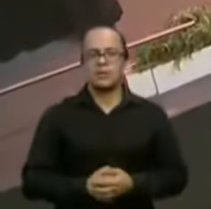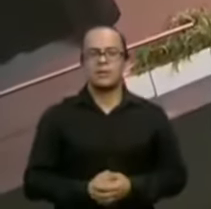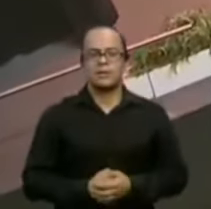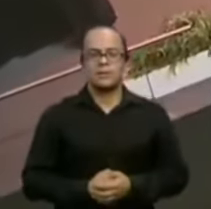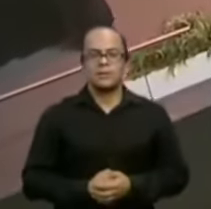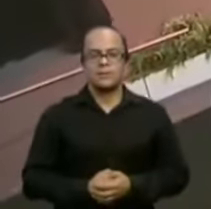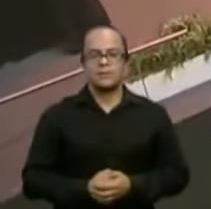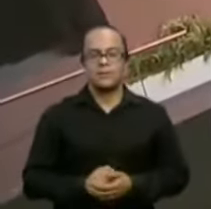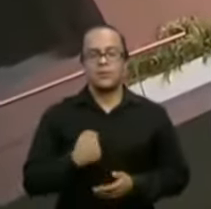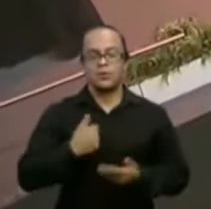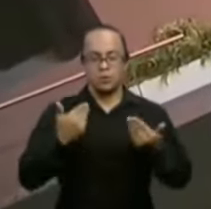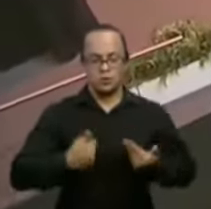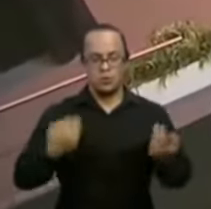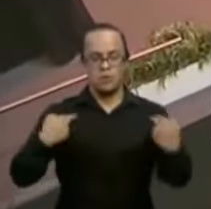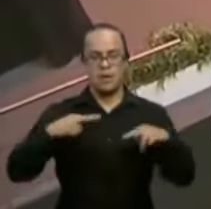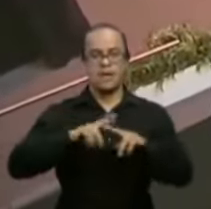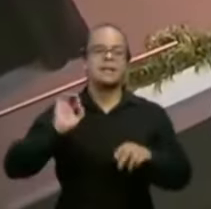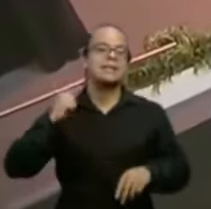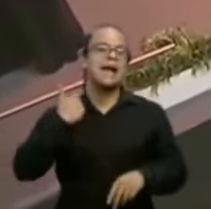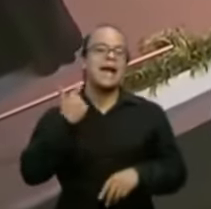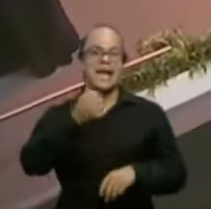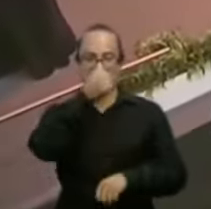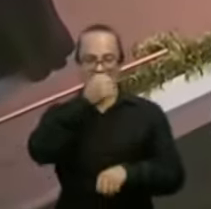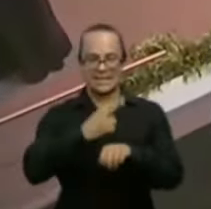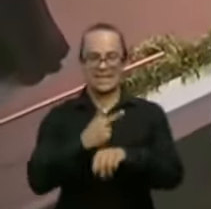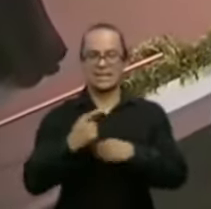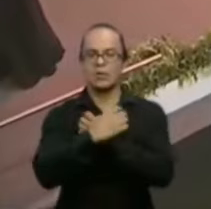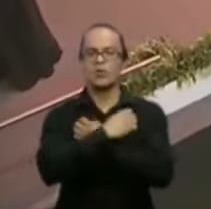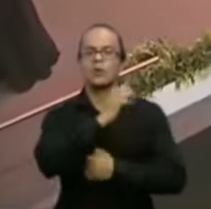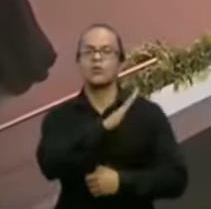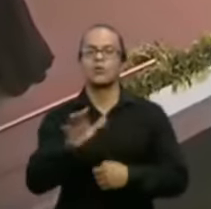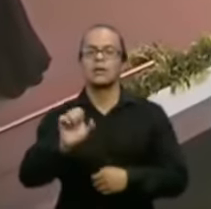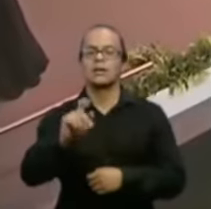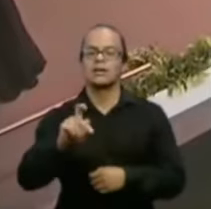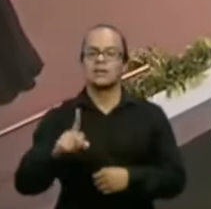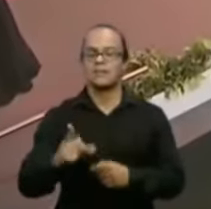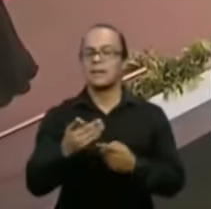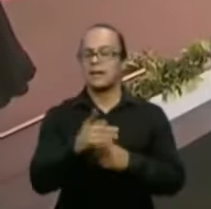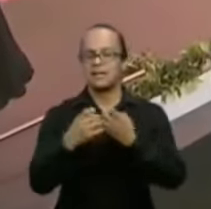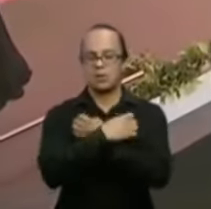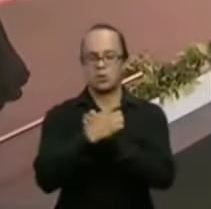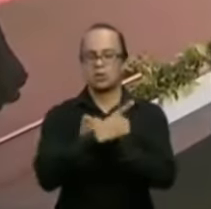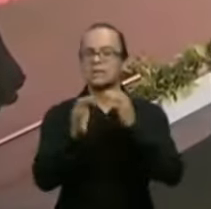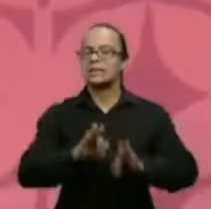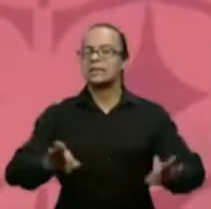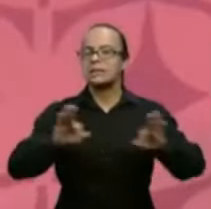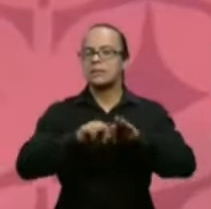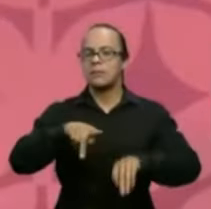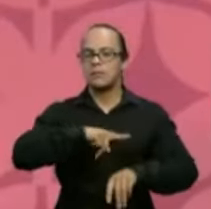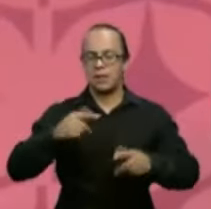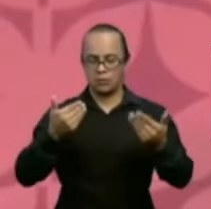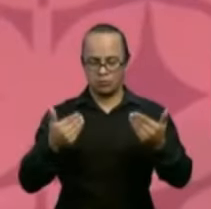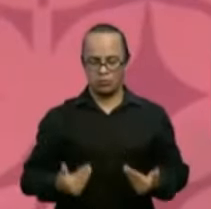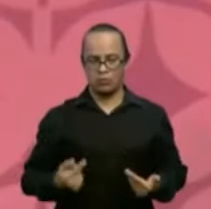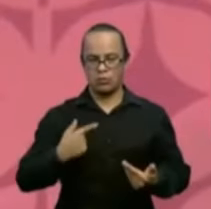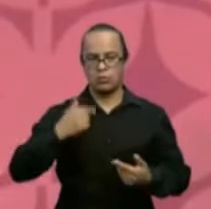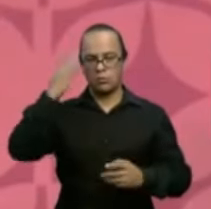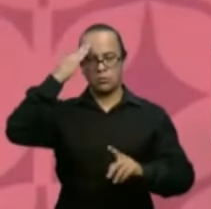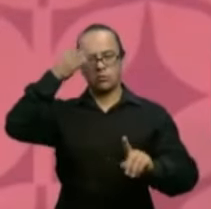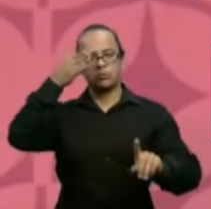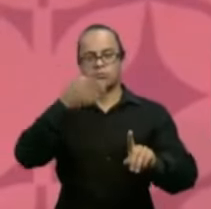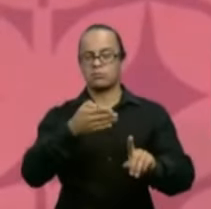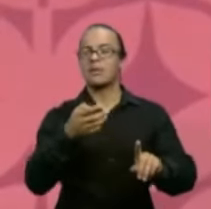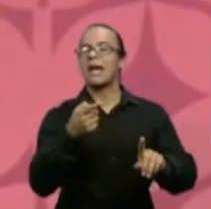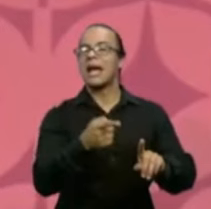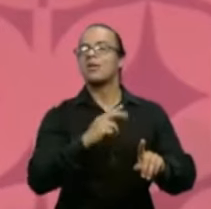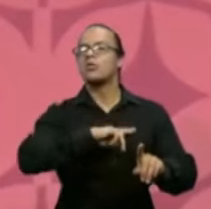Como maestra y exsecretaria de Educación Pública, la educación será una prioridad de mi mandato. Por ello, nos